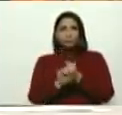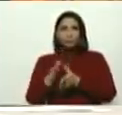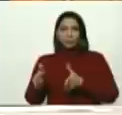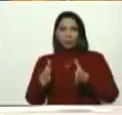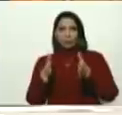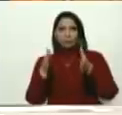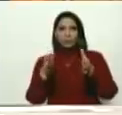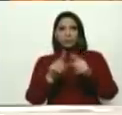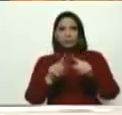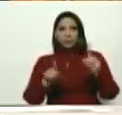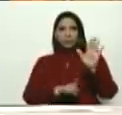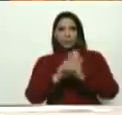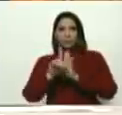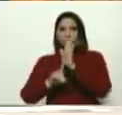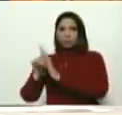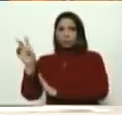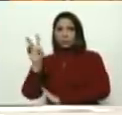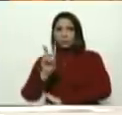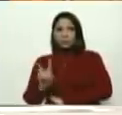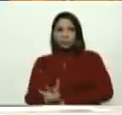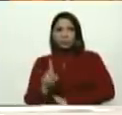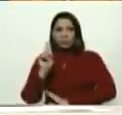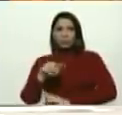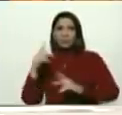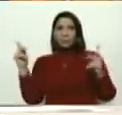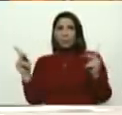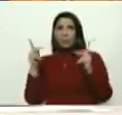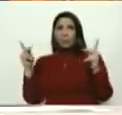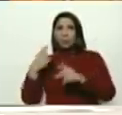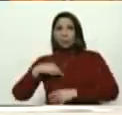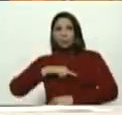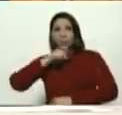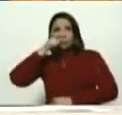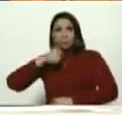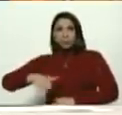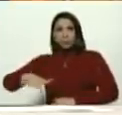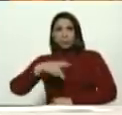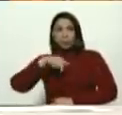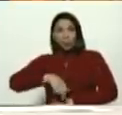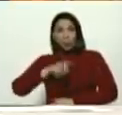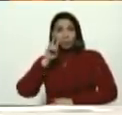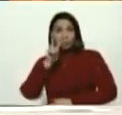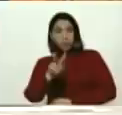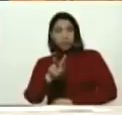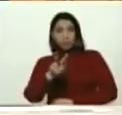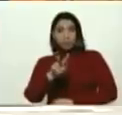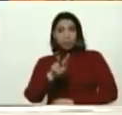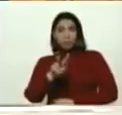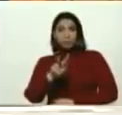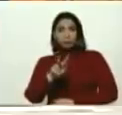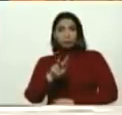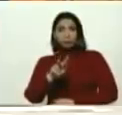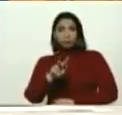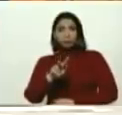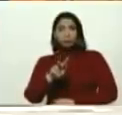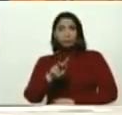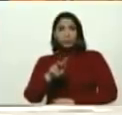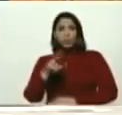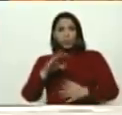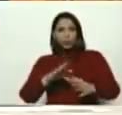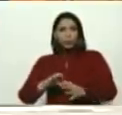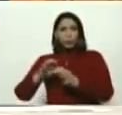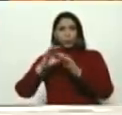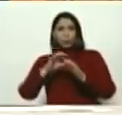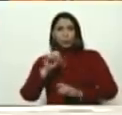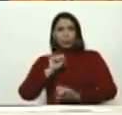para el desarrollo de Venezuela, para la prosperidad de nuestro pueblo. Y hoy vemos que el horizonte electoral nos une en la defensa de